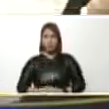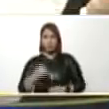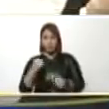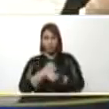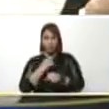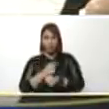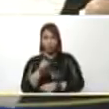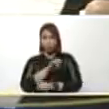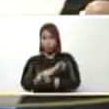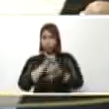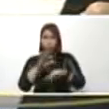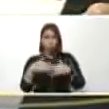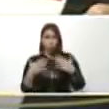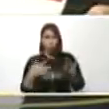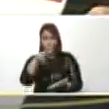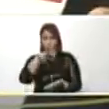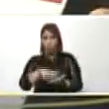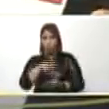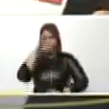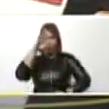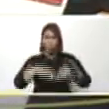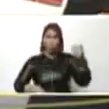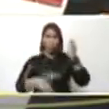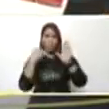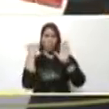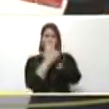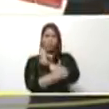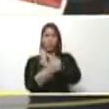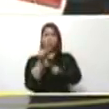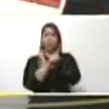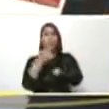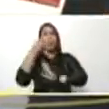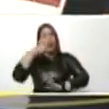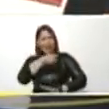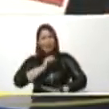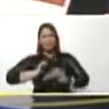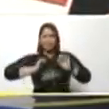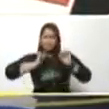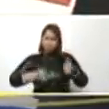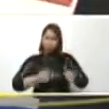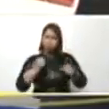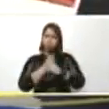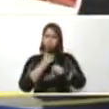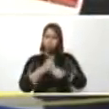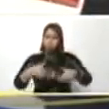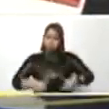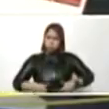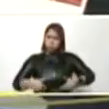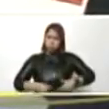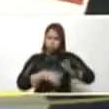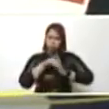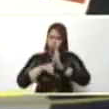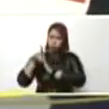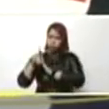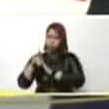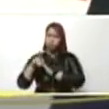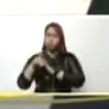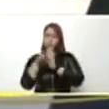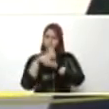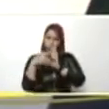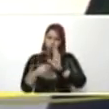no termina cuando se apruebe el último artículo, ¿no? Ahí es que empieza el trabajo para el desarrollo del derecho al